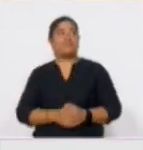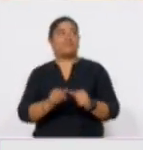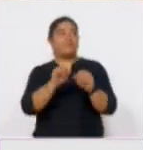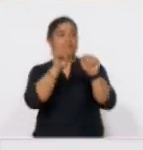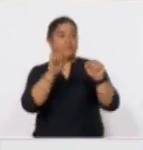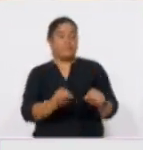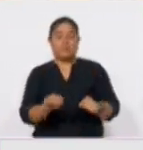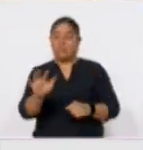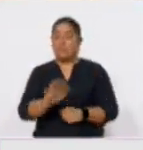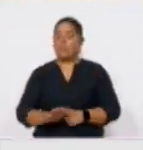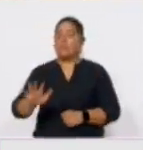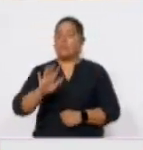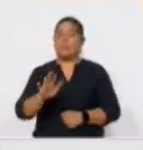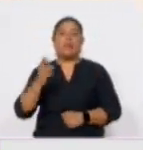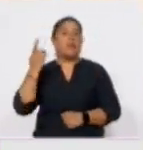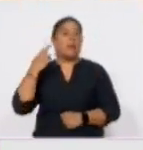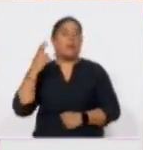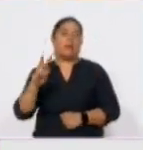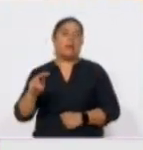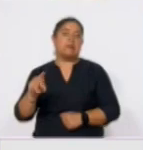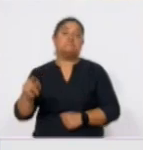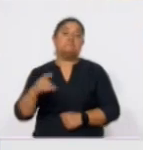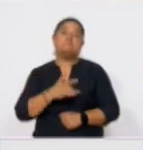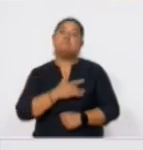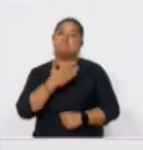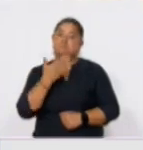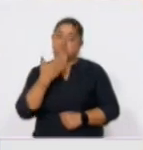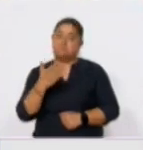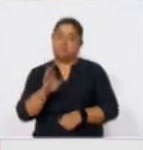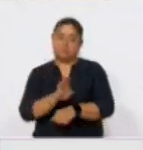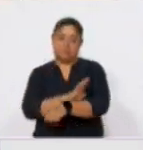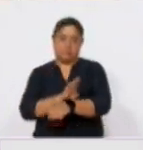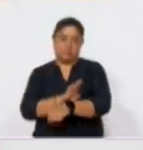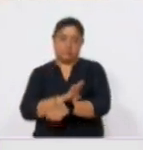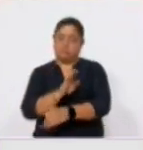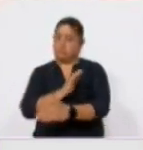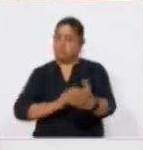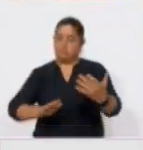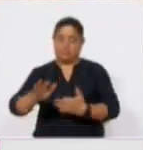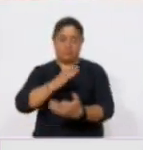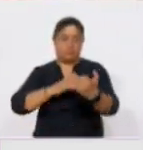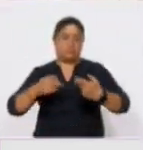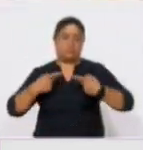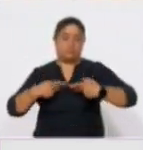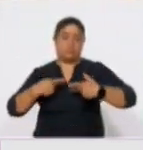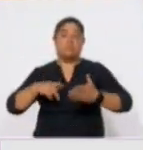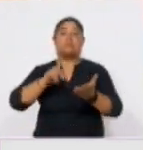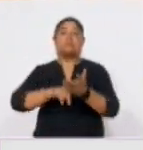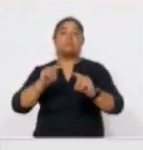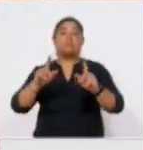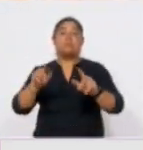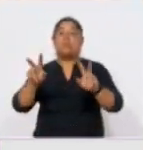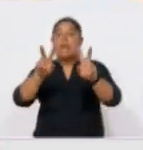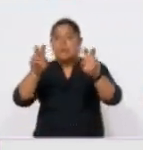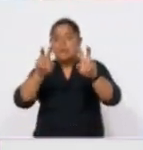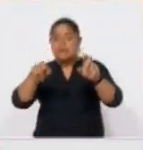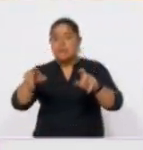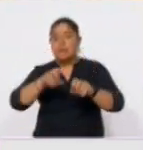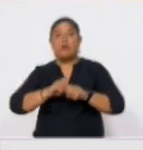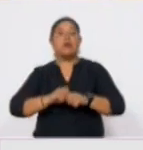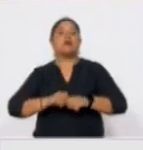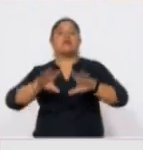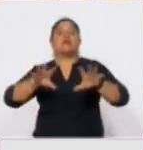público de radiodifusión, de televisión, es un bien que beneficia a toda la población del Estado. El contenido que se transmite